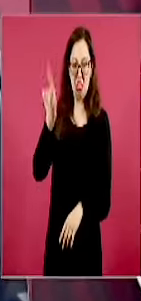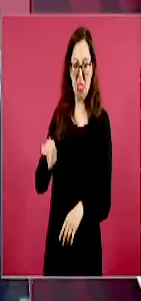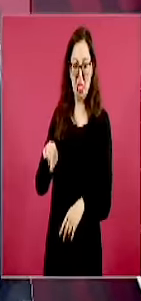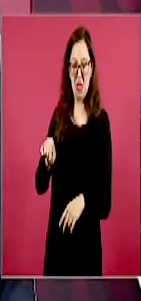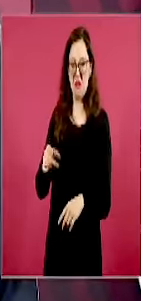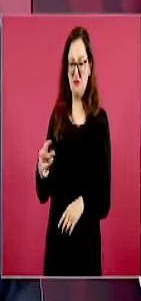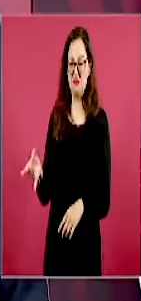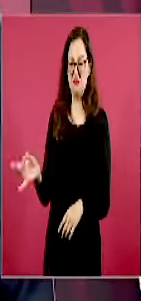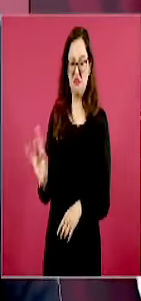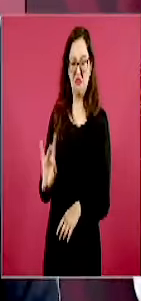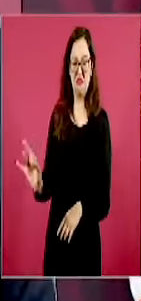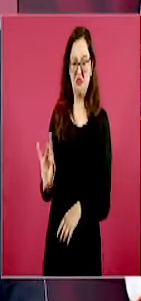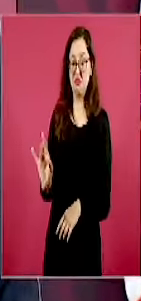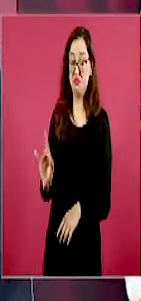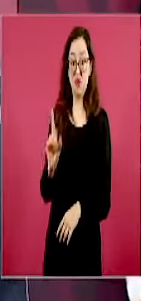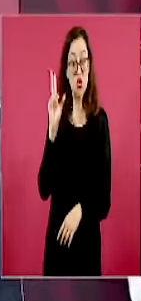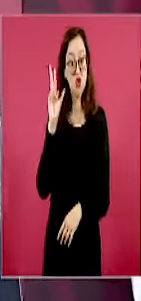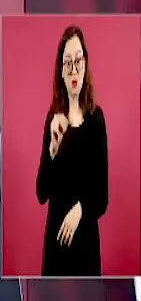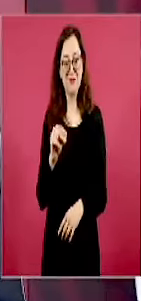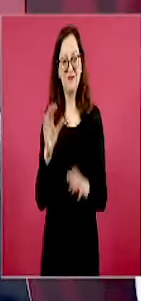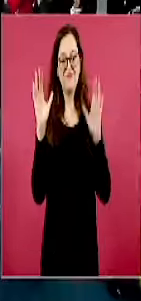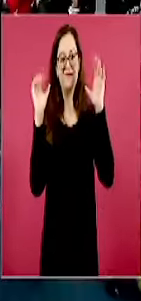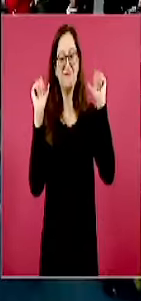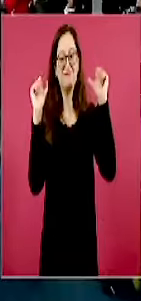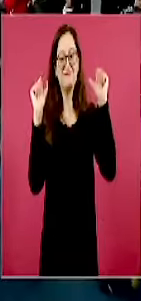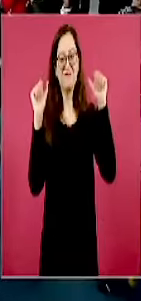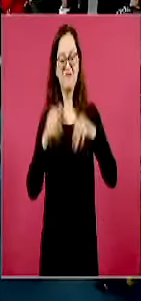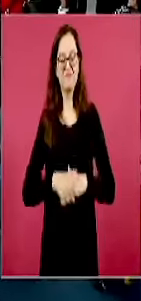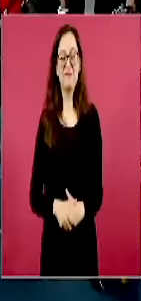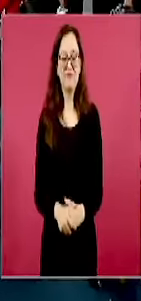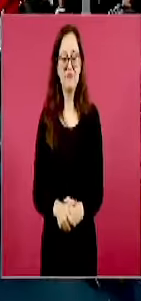lo nunen adiós